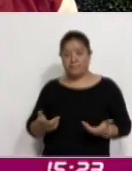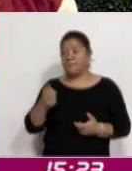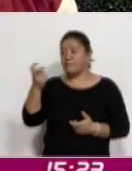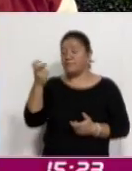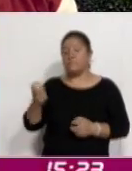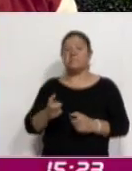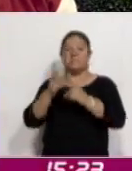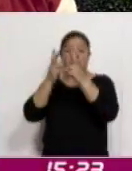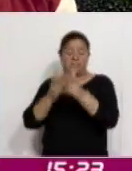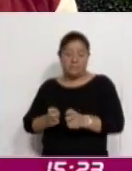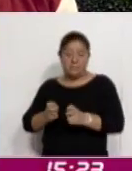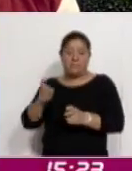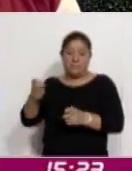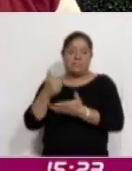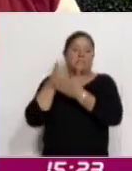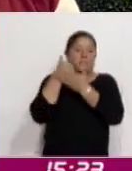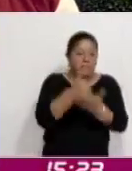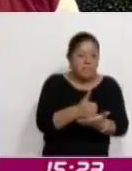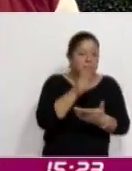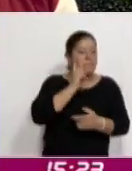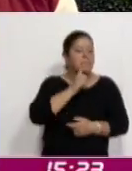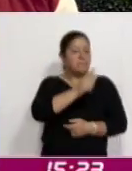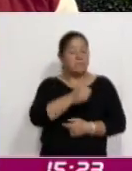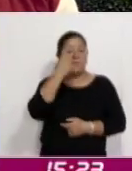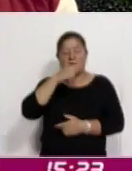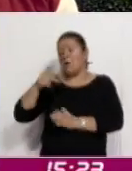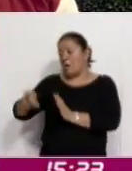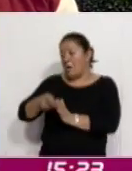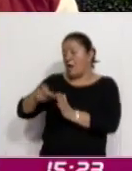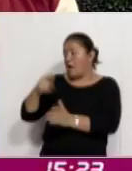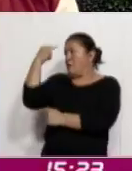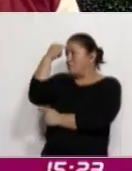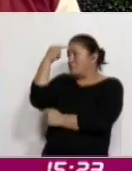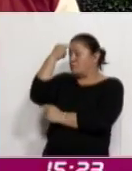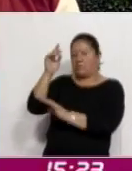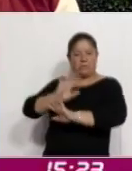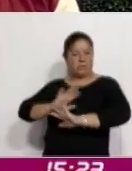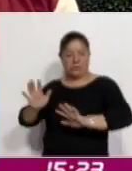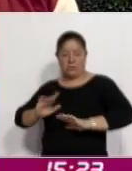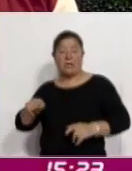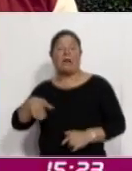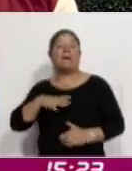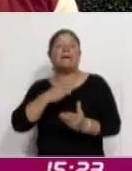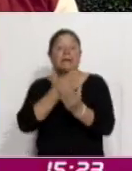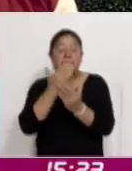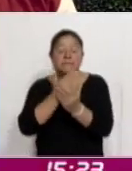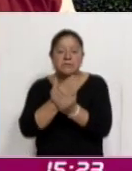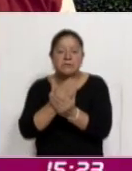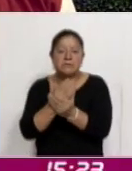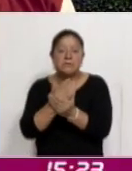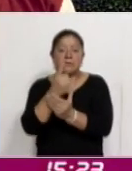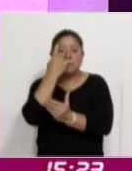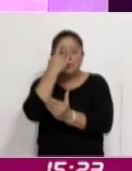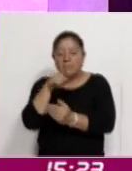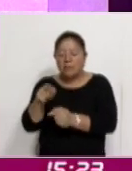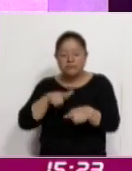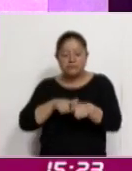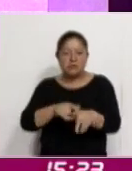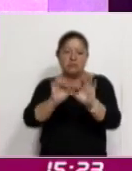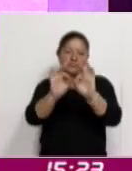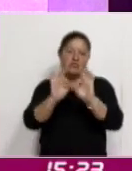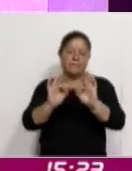el seguimiento a la mujer, para poder tener el expediente completo y para darle un mejor seguimiento. La